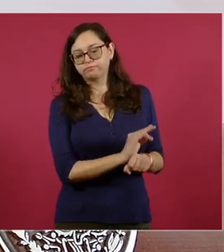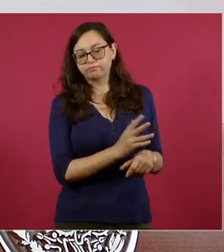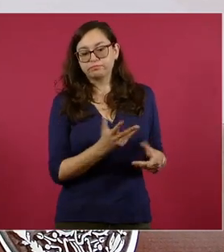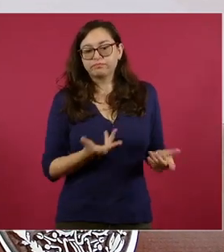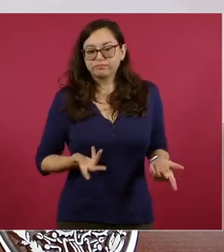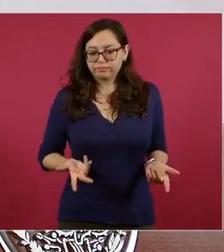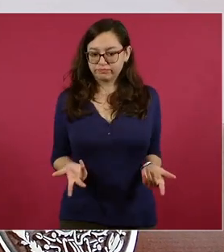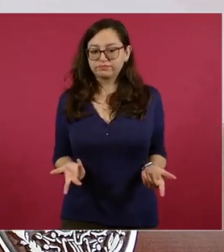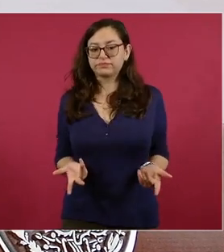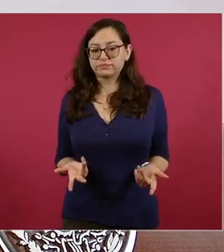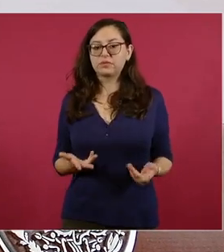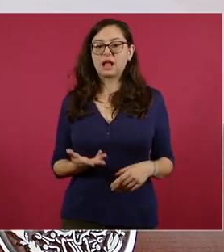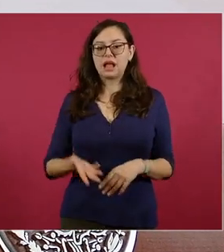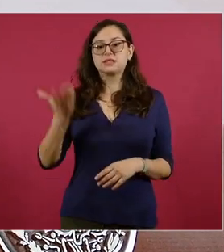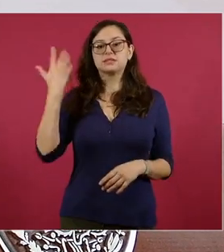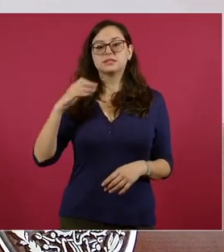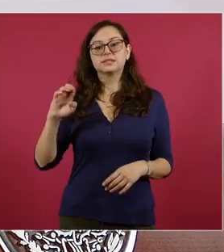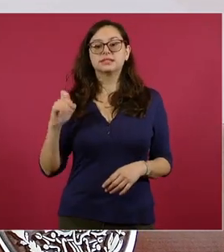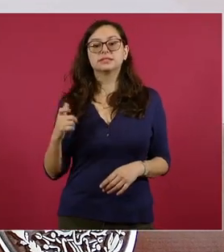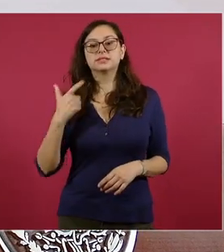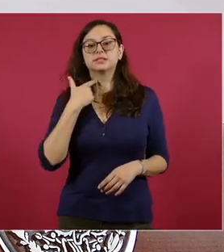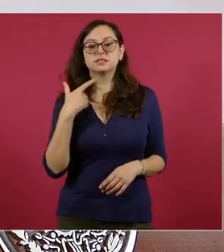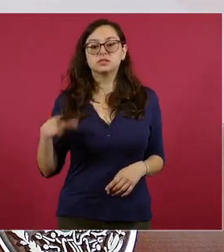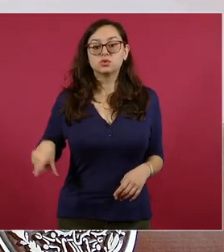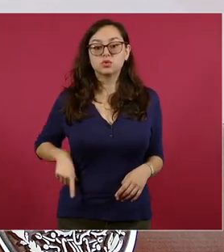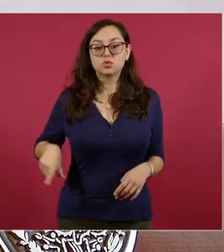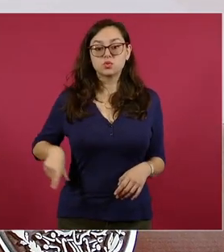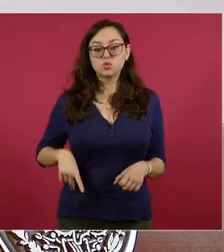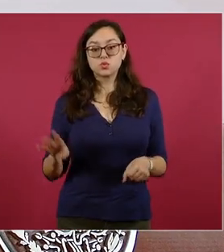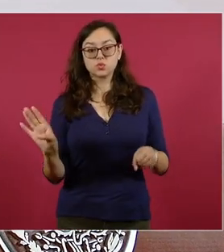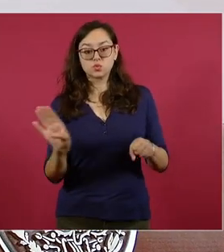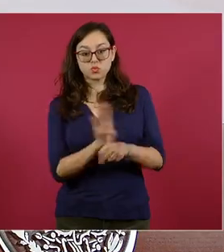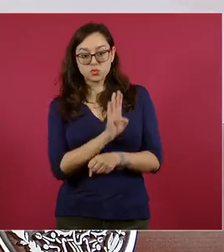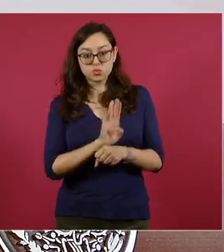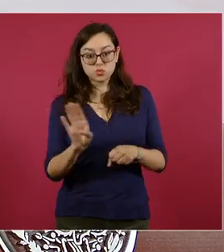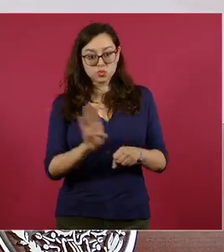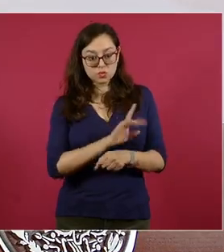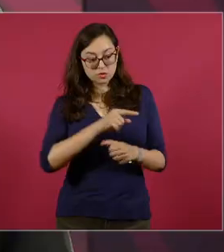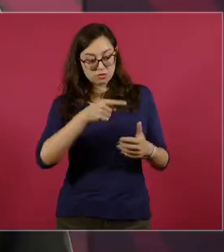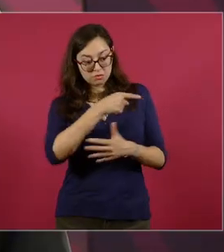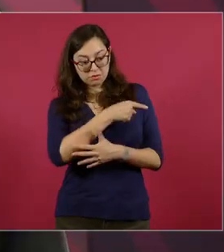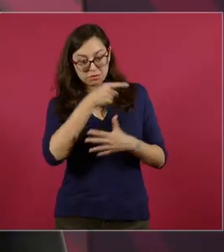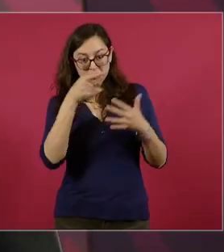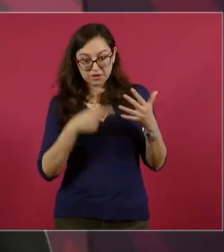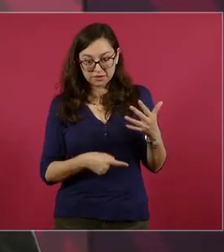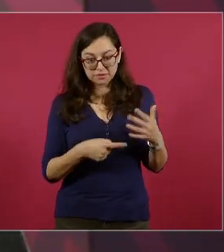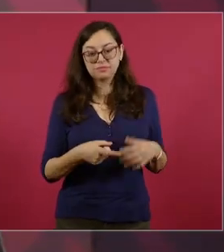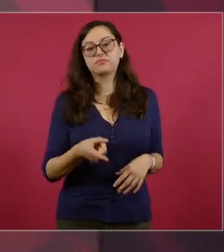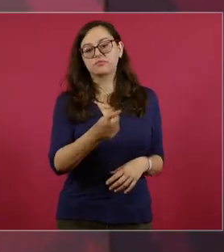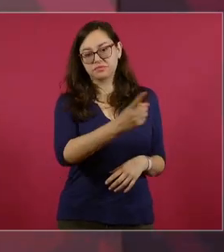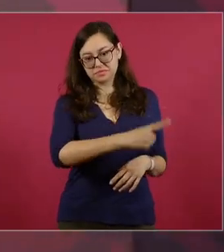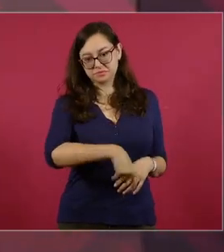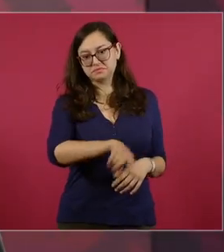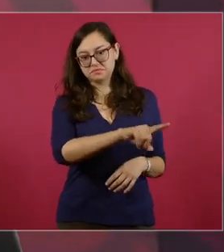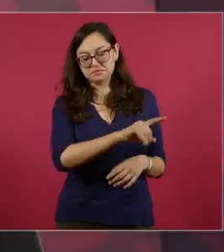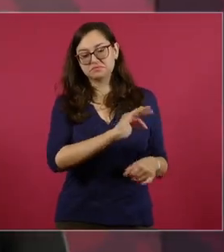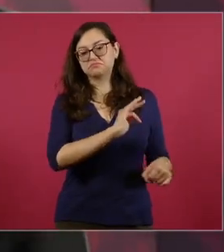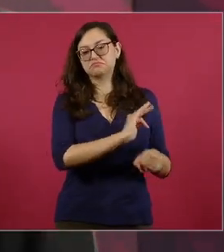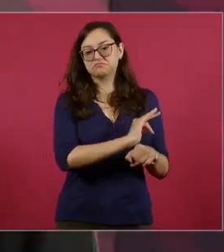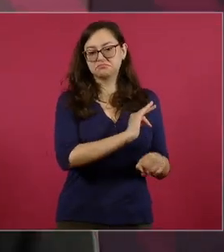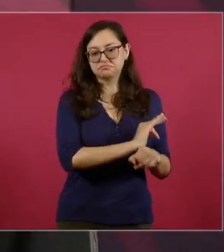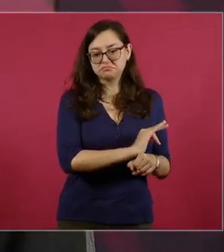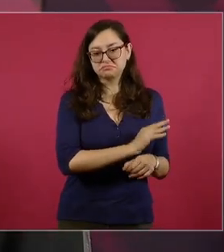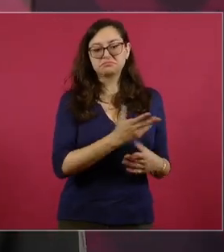en el antiguo régimen, los que se dedicaban a saquear, a